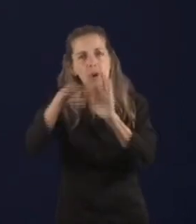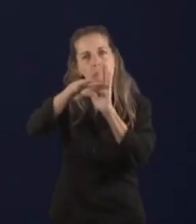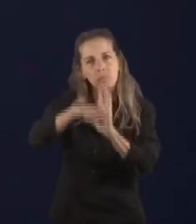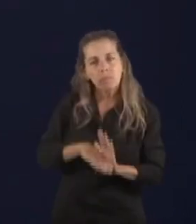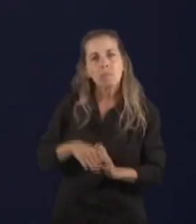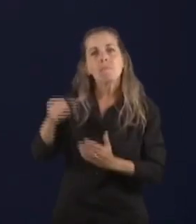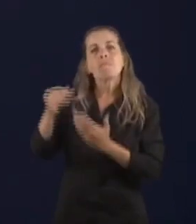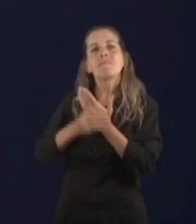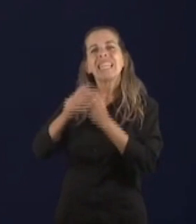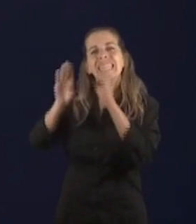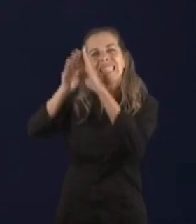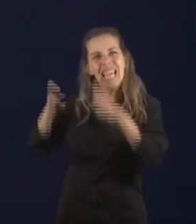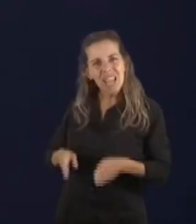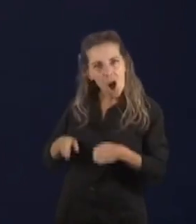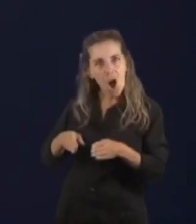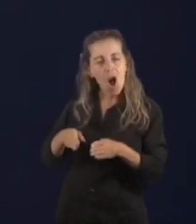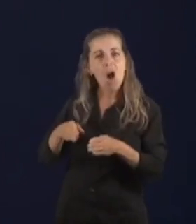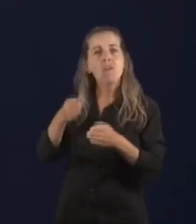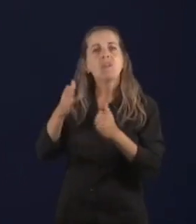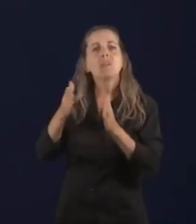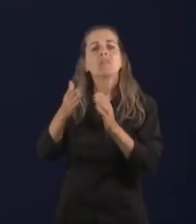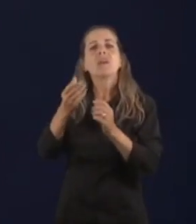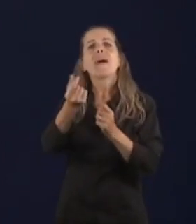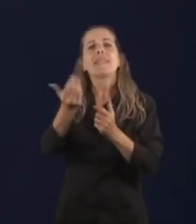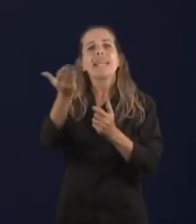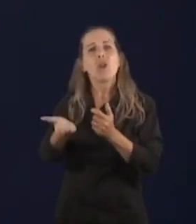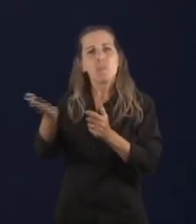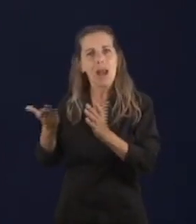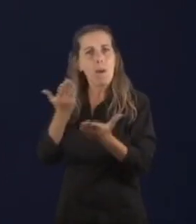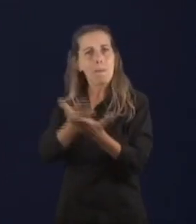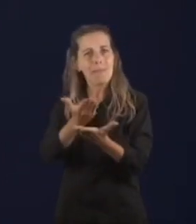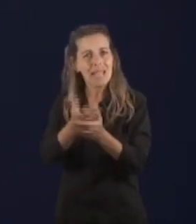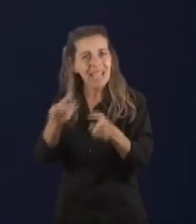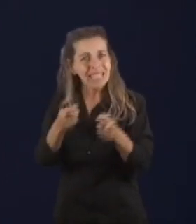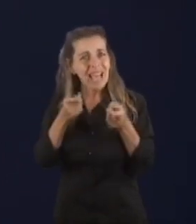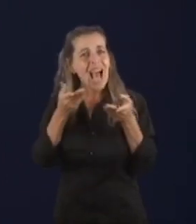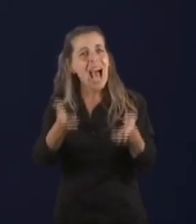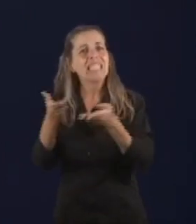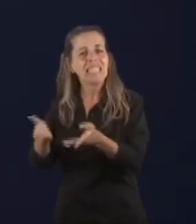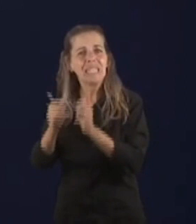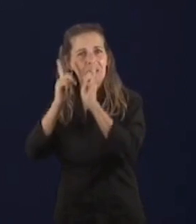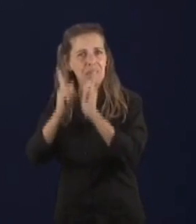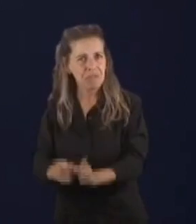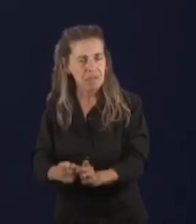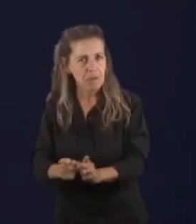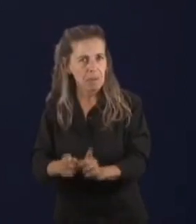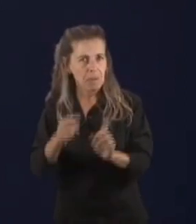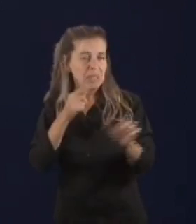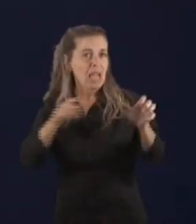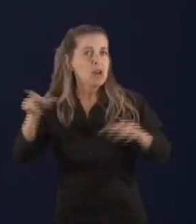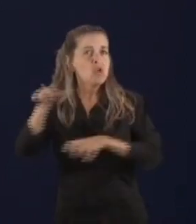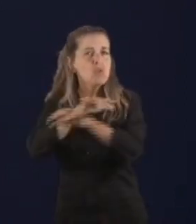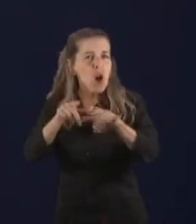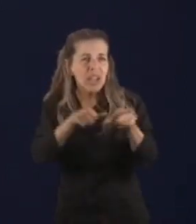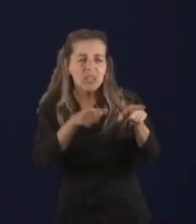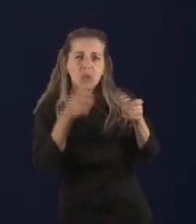humano ha pedido se lo sigue asistiendo esto de que se cortó la asistencia a todos los comedores es falso es